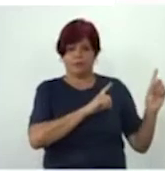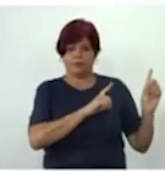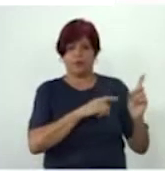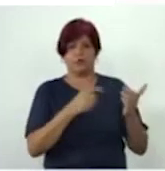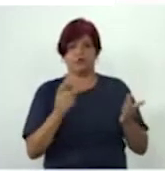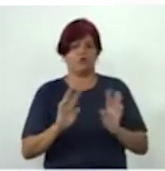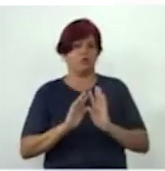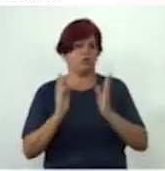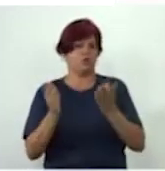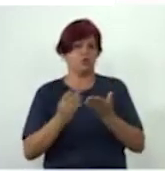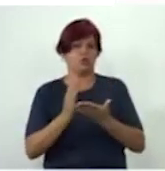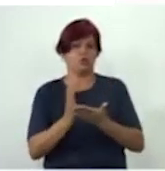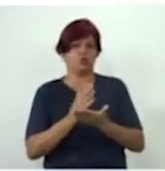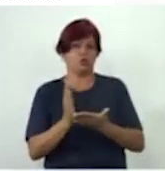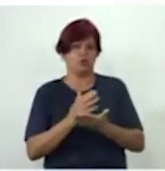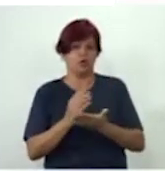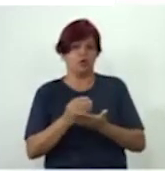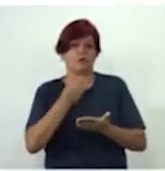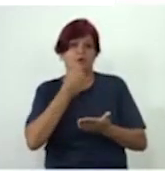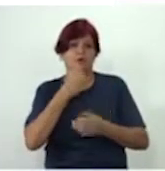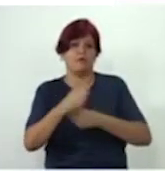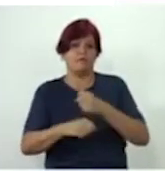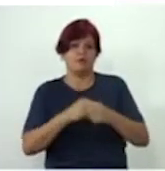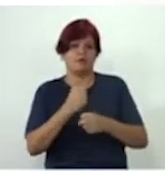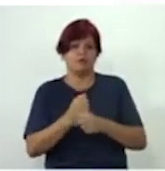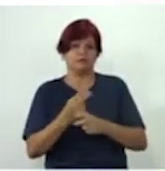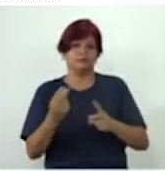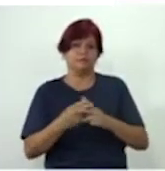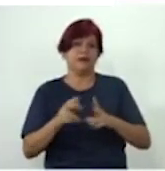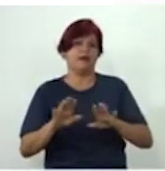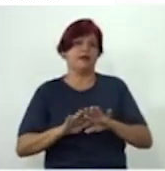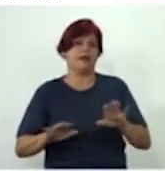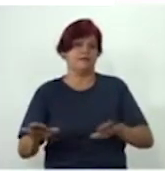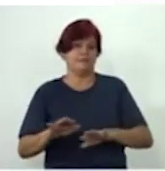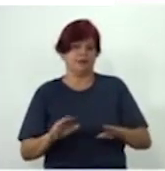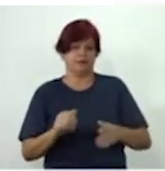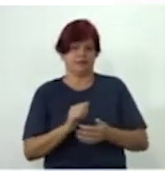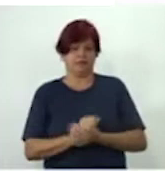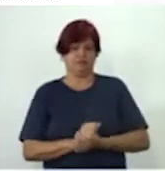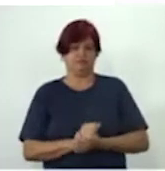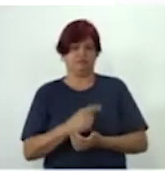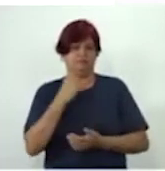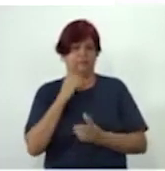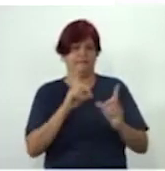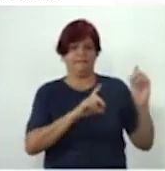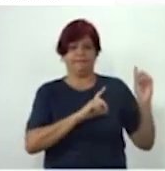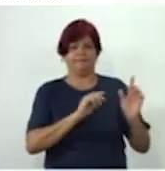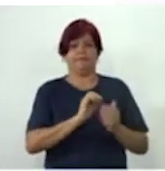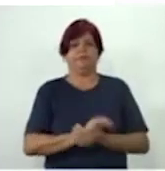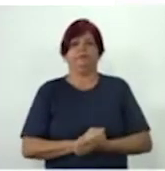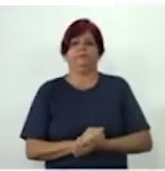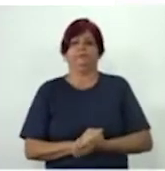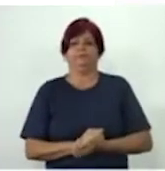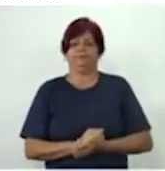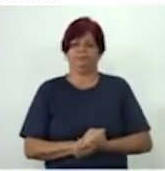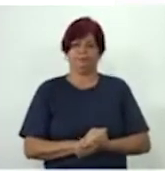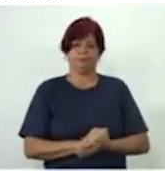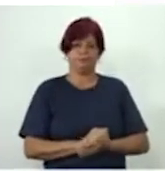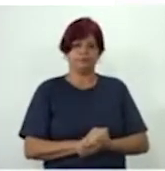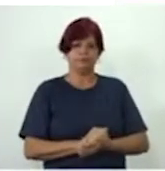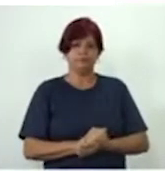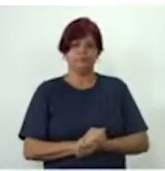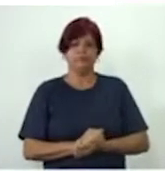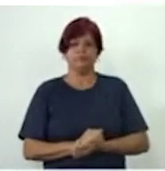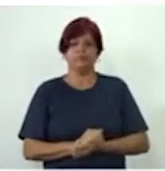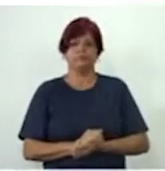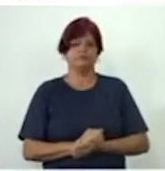e indicaciones metodológicas y de organización para el desarrollo del trabajo en las escuelas pedagógicas en lo relativo